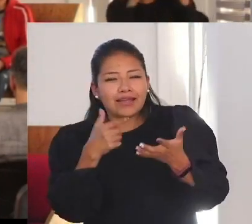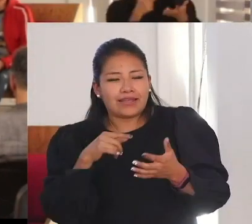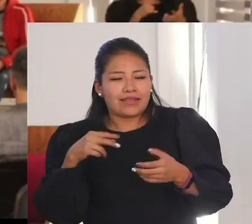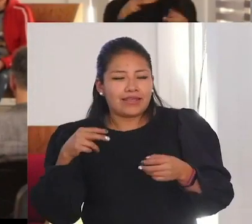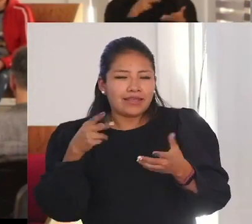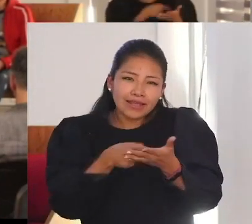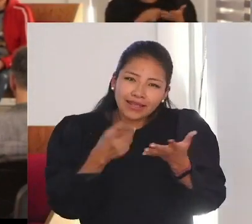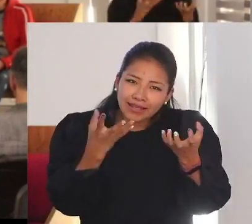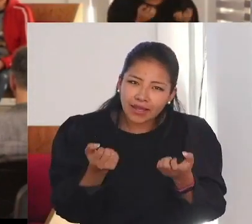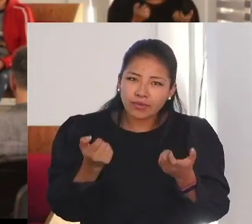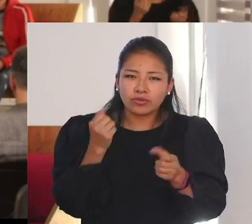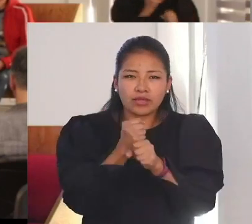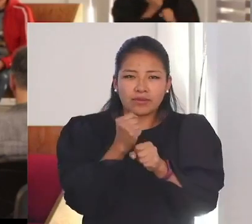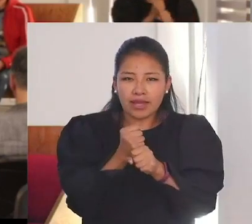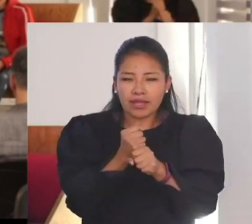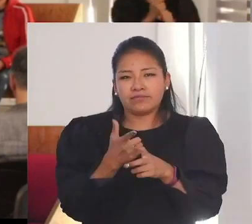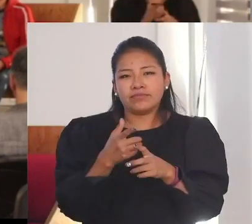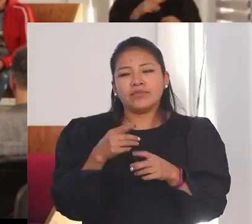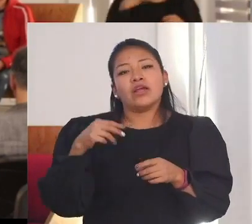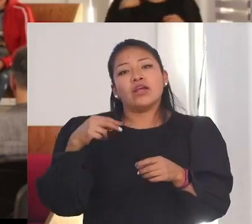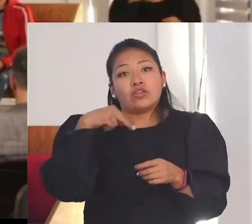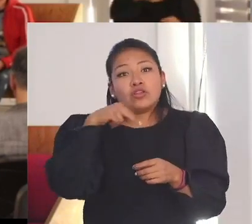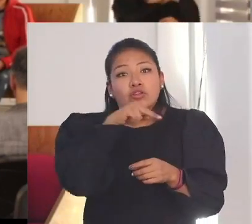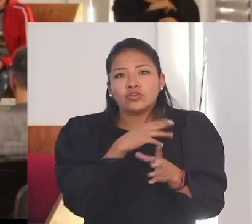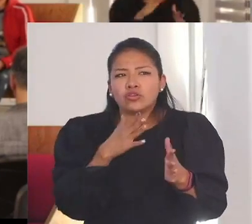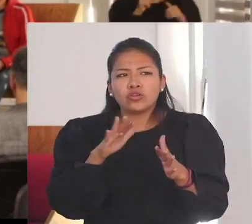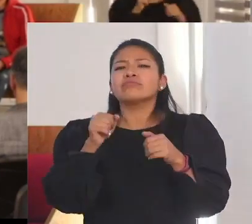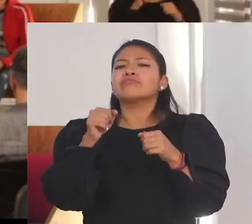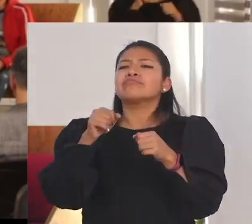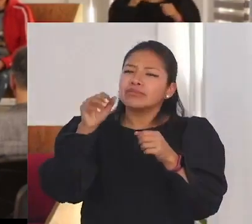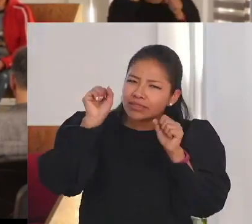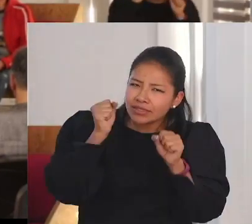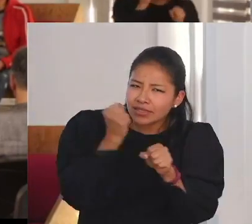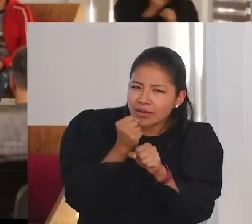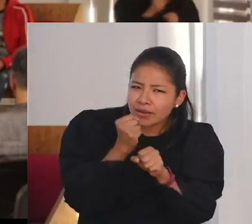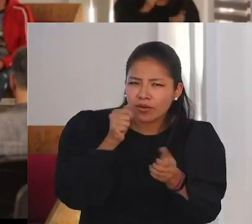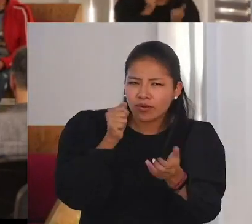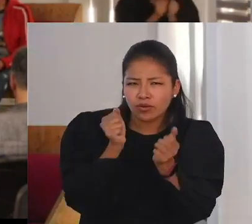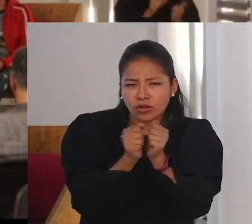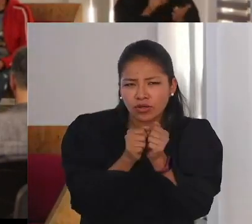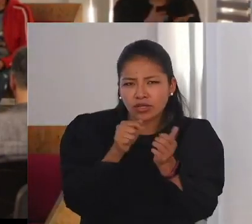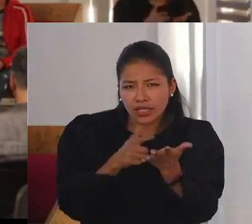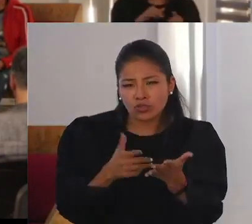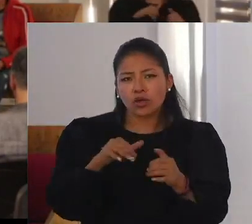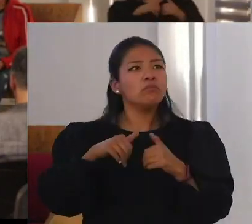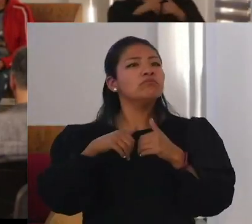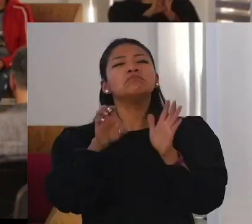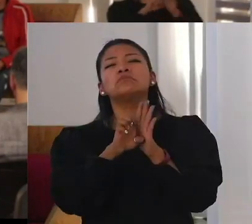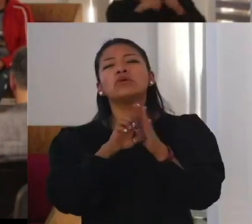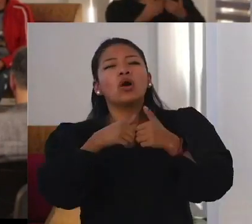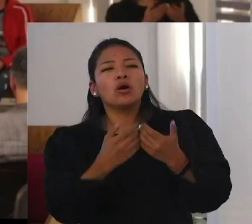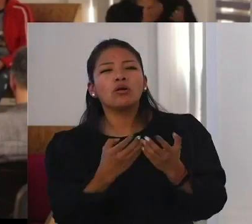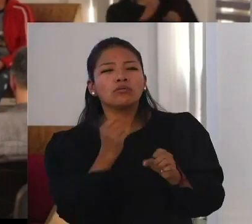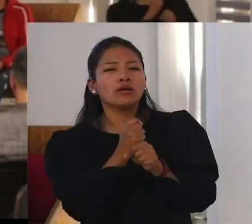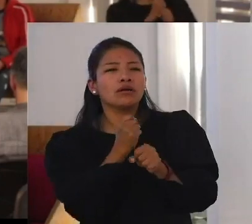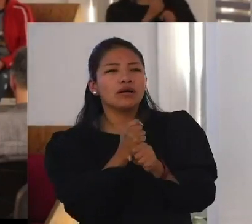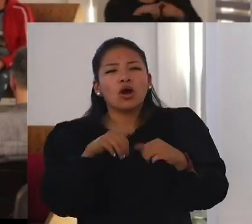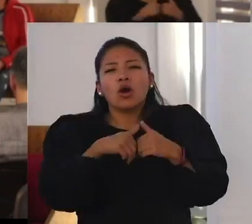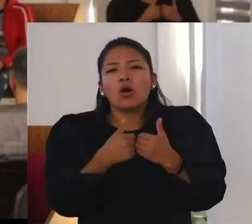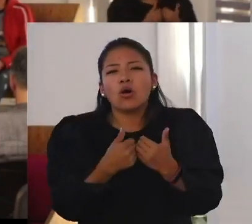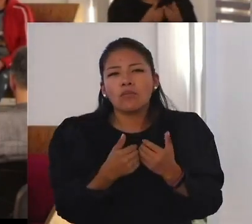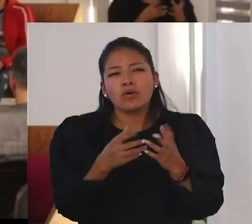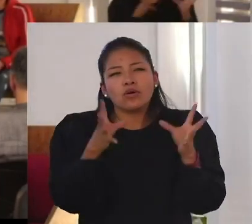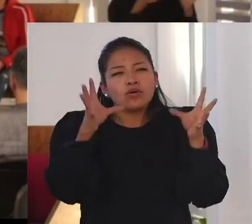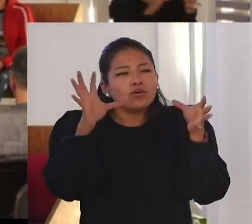todos lo trabajan de diferente manera no Cómo construir inclusión mediante la amistad mediante el amor mediante Levantar la voz también no